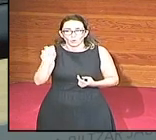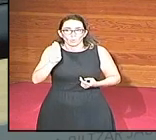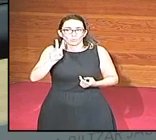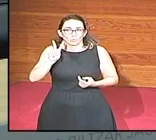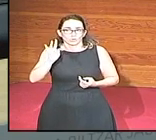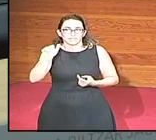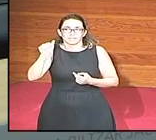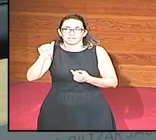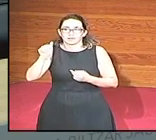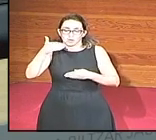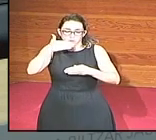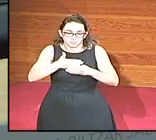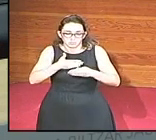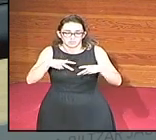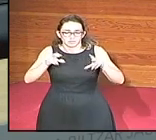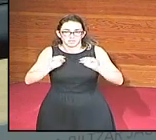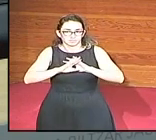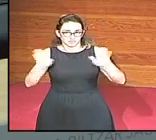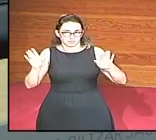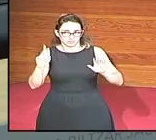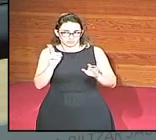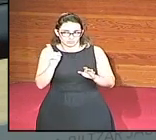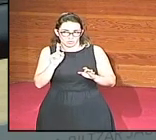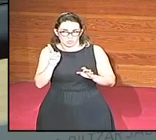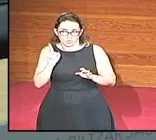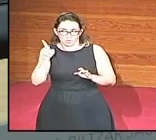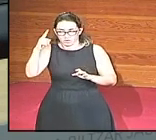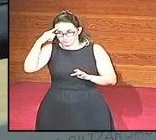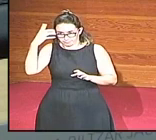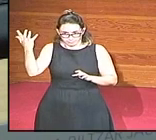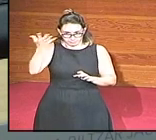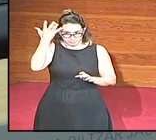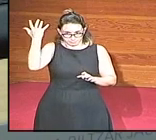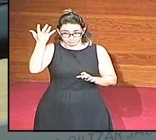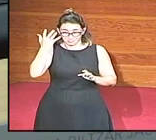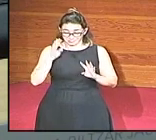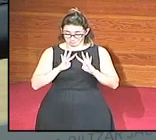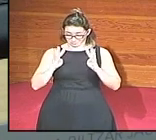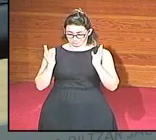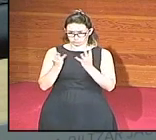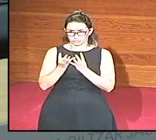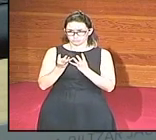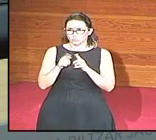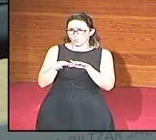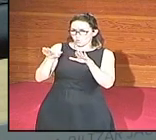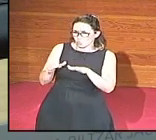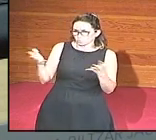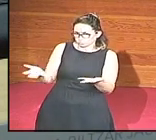ahí. Es un megalómano, rodeado de megalómanos que no le dicen nunca que no. O